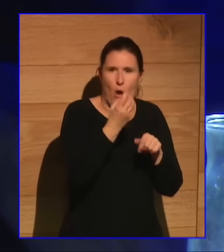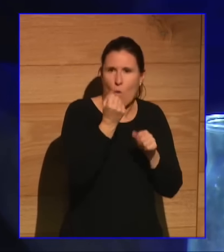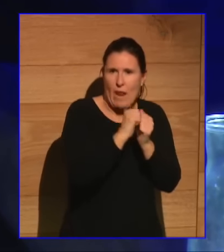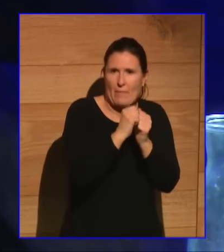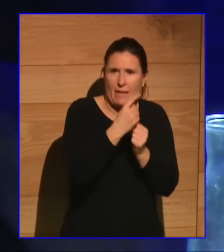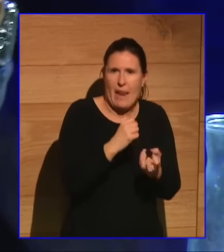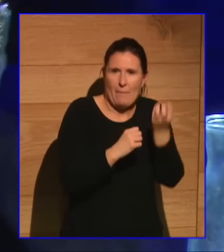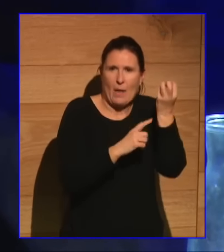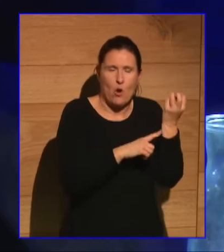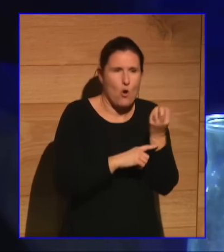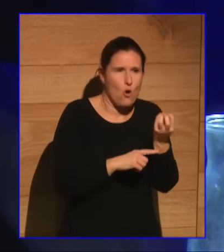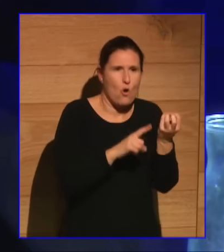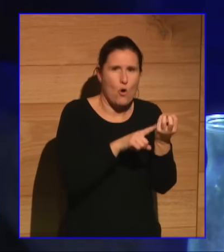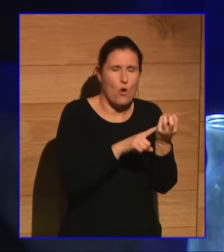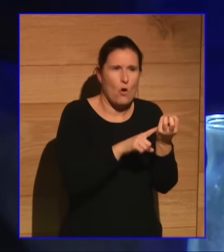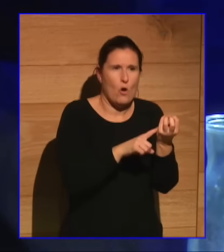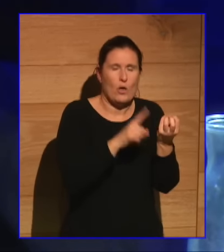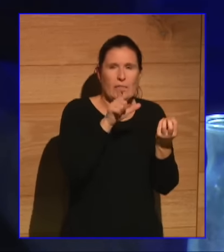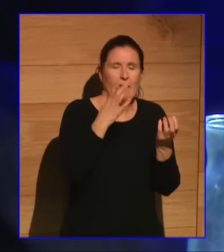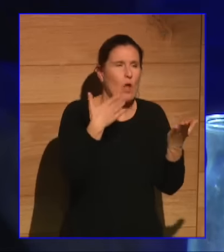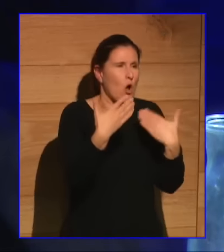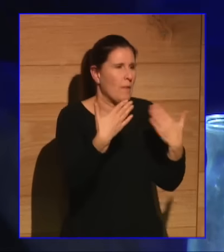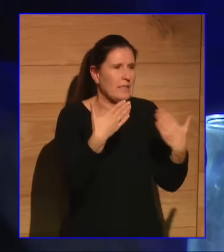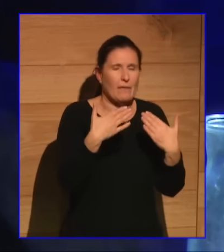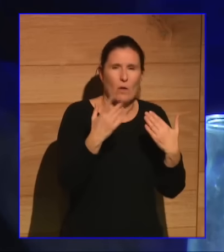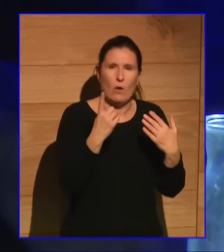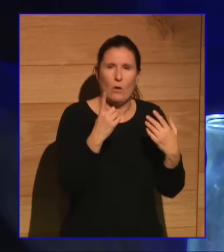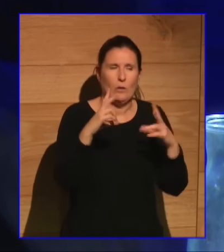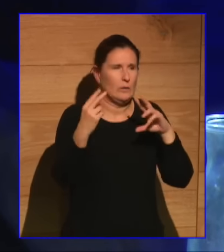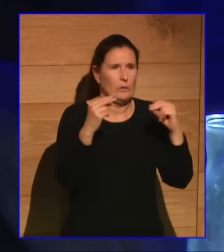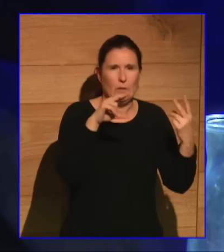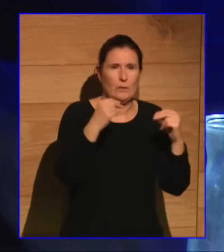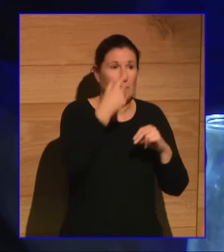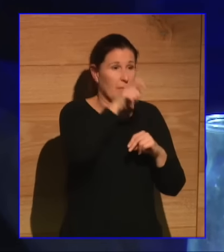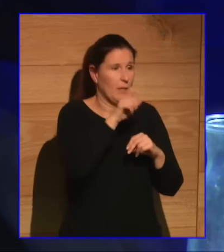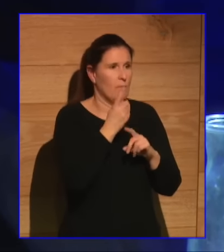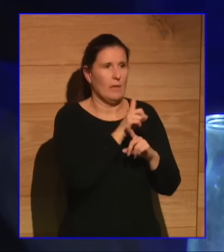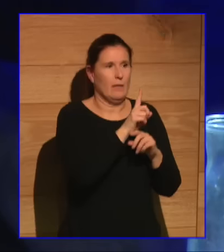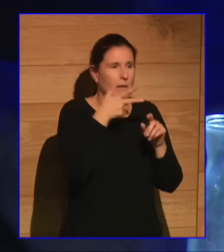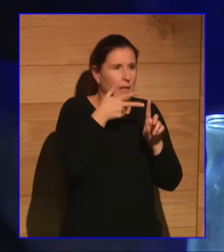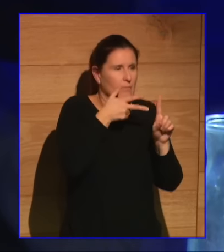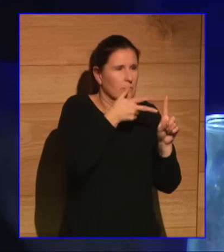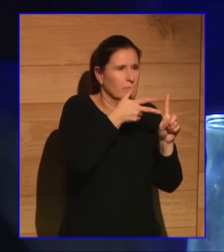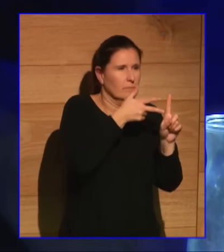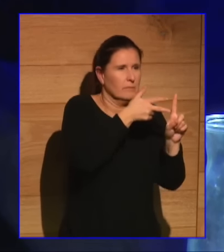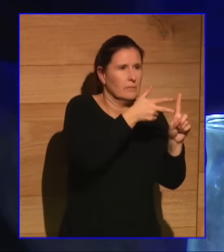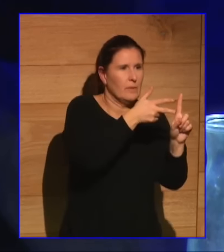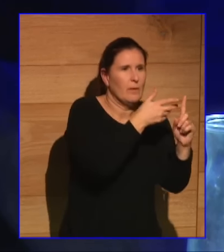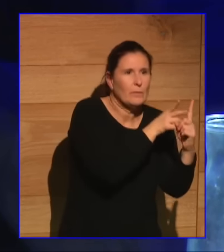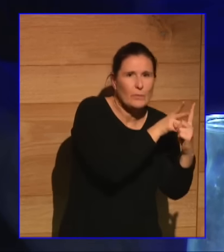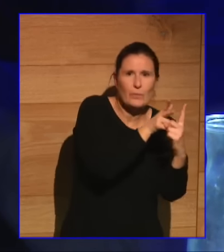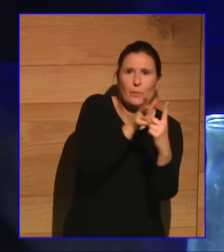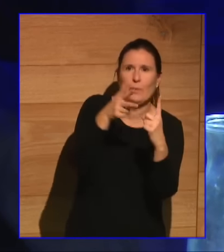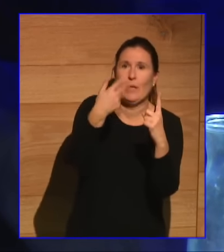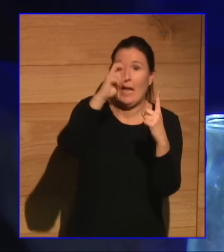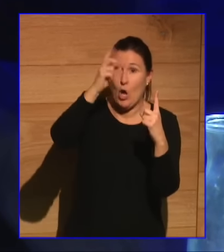mano, se establece una conversación, la cámara sigue primero al señor que entra en la cueva, luego va girando hacia este señor que tiene la